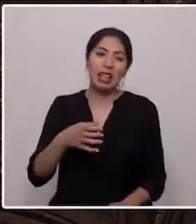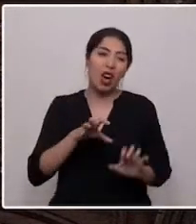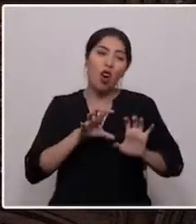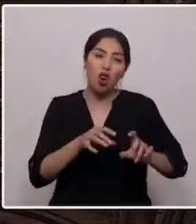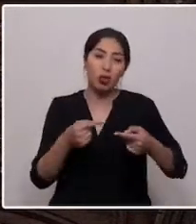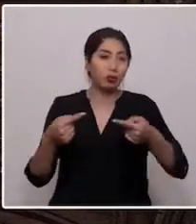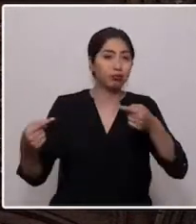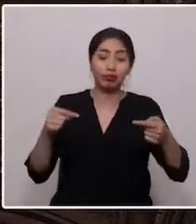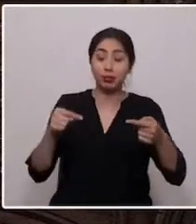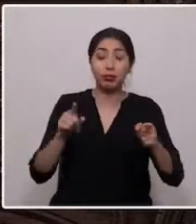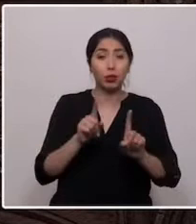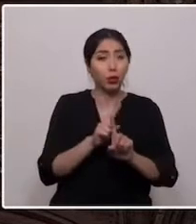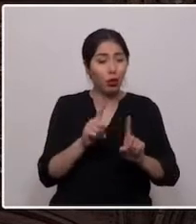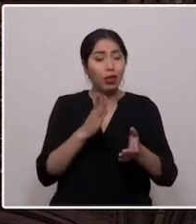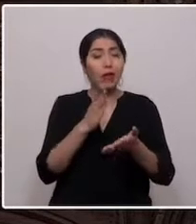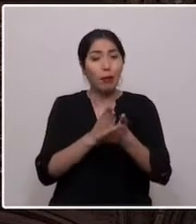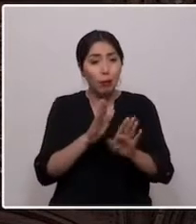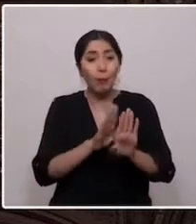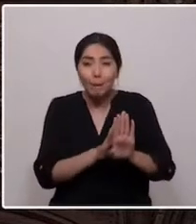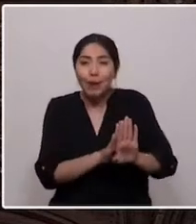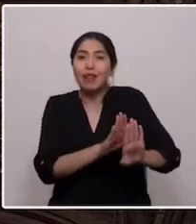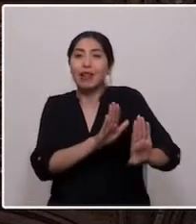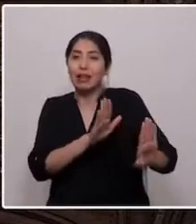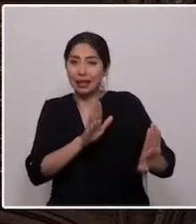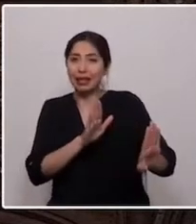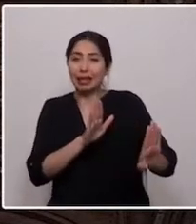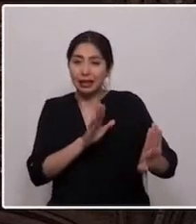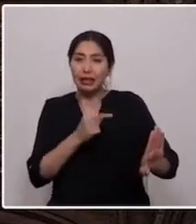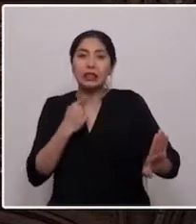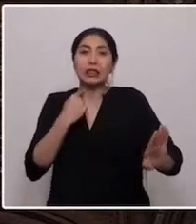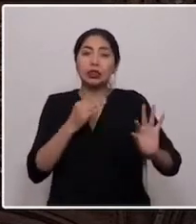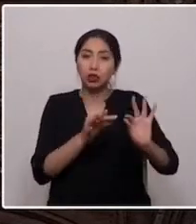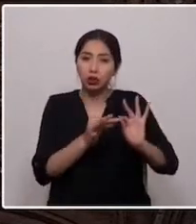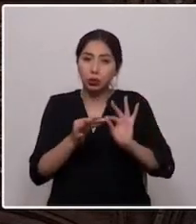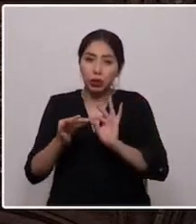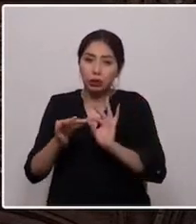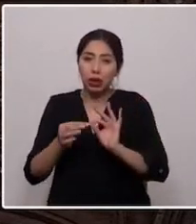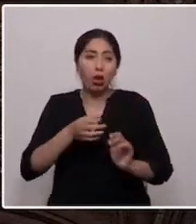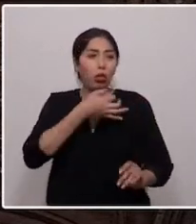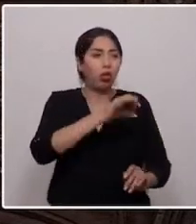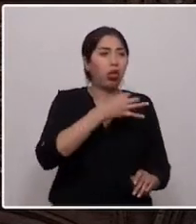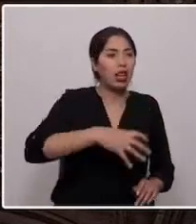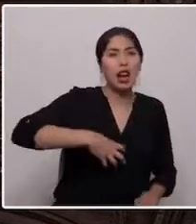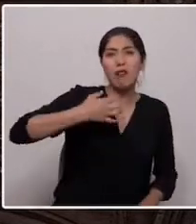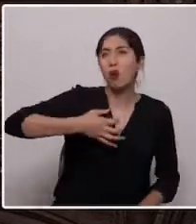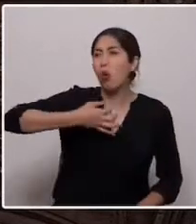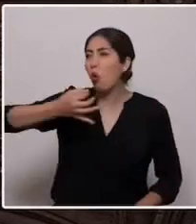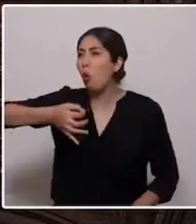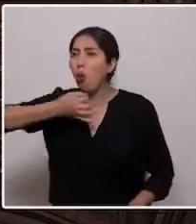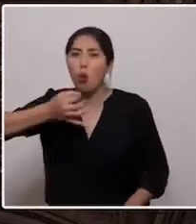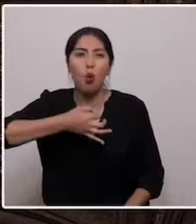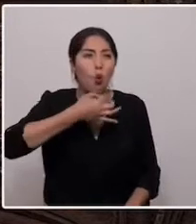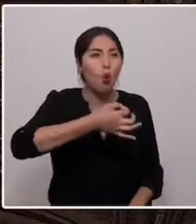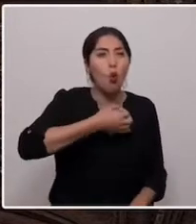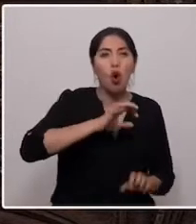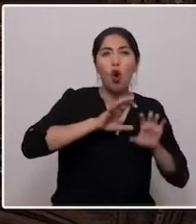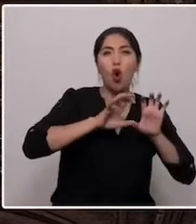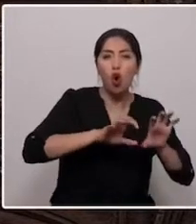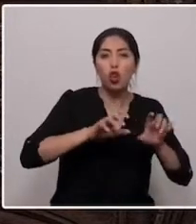Debemos prevenir las consecuencias de los furiosos discursos inspirados en el repudio hacia la